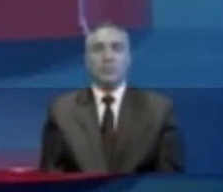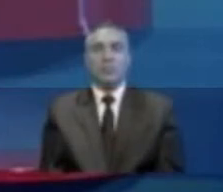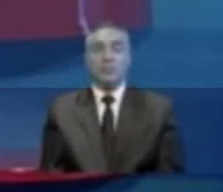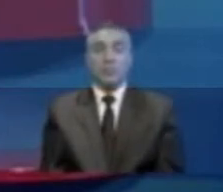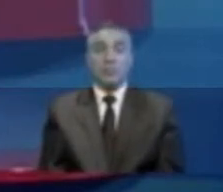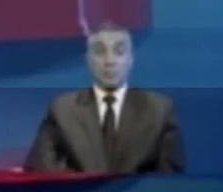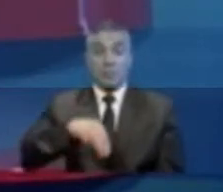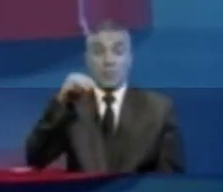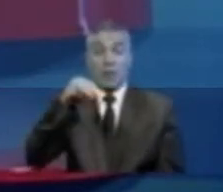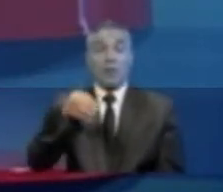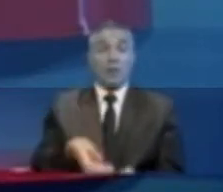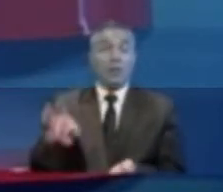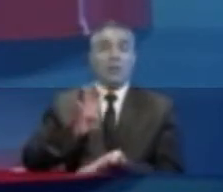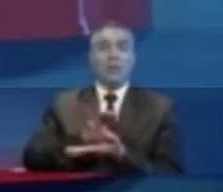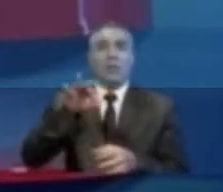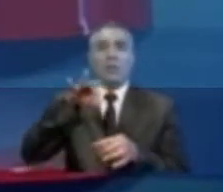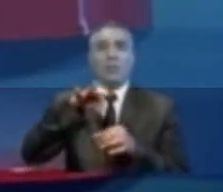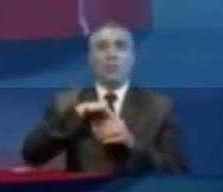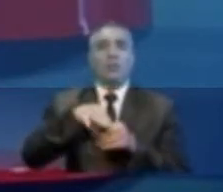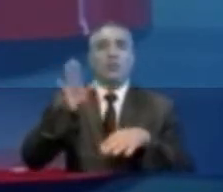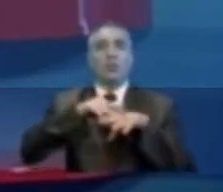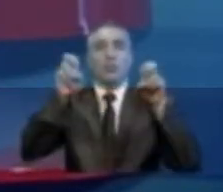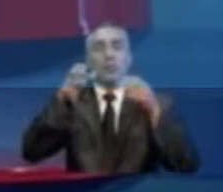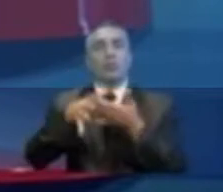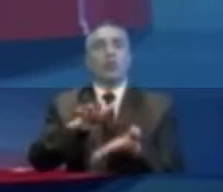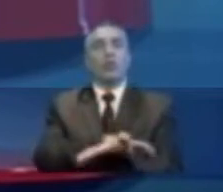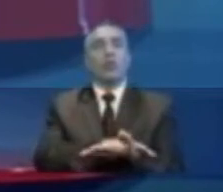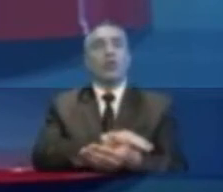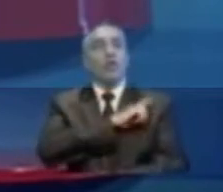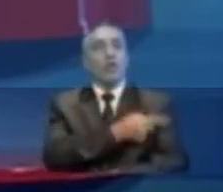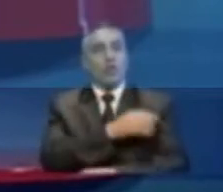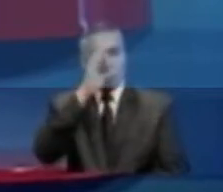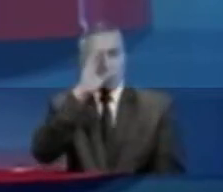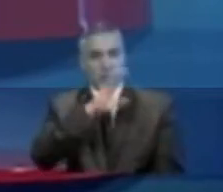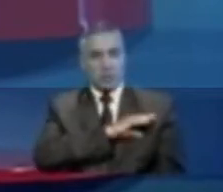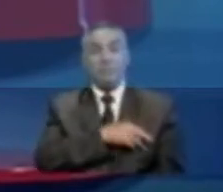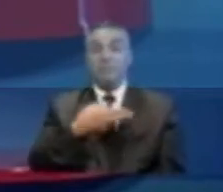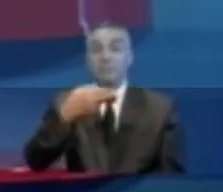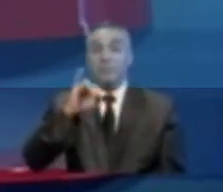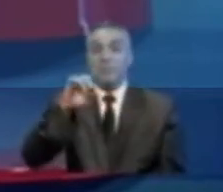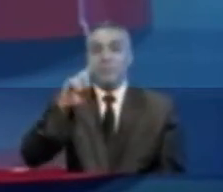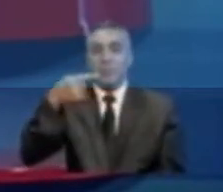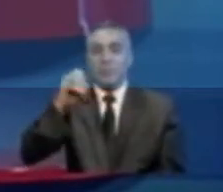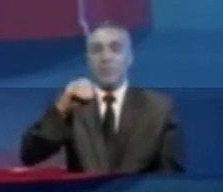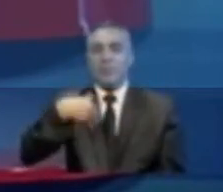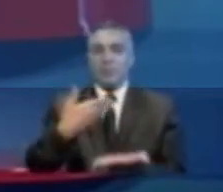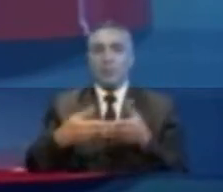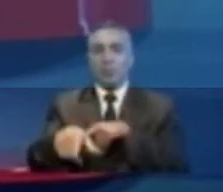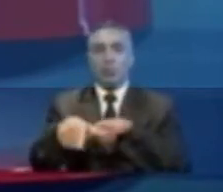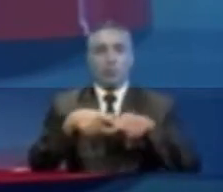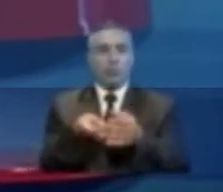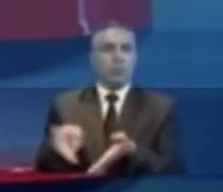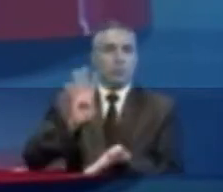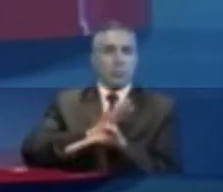Este martes en la Asamblea se votará el proyecto de uso legítimo de la fuerza. Cristian Hidalgo está precisamente en el Parlamento y nos